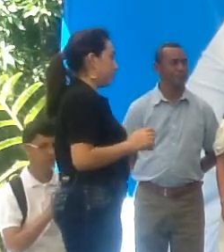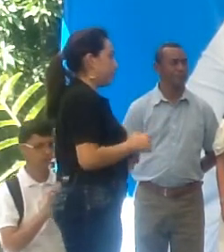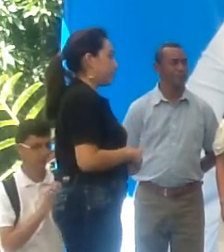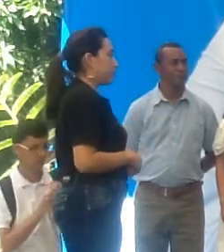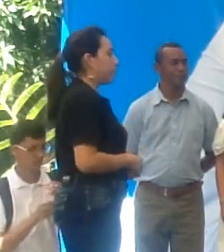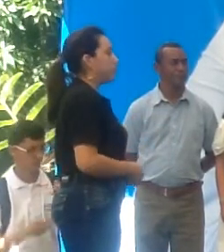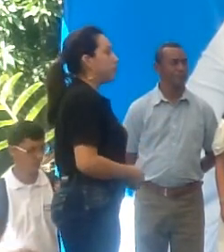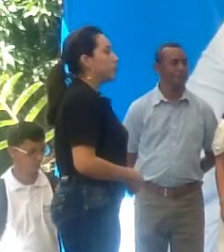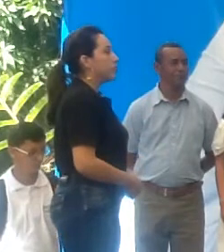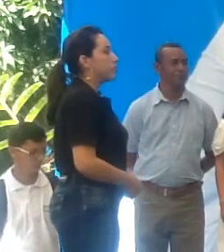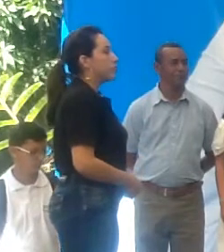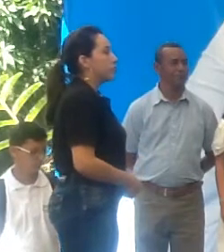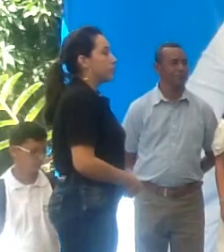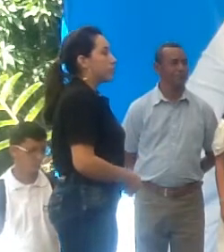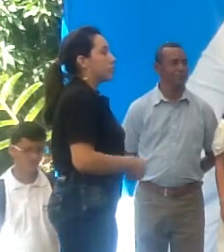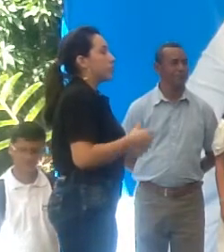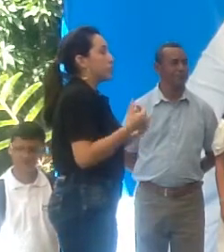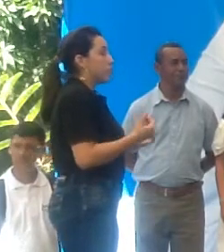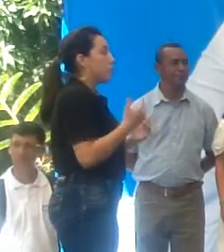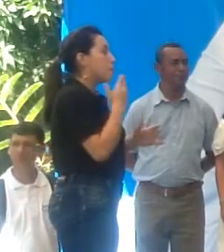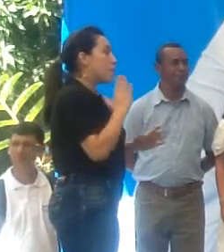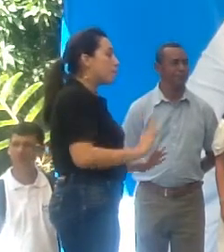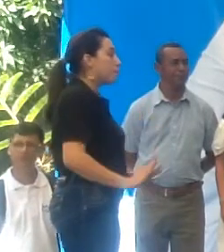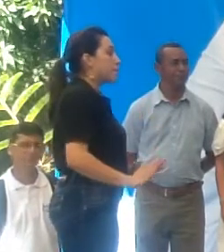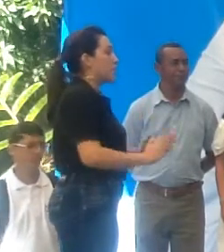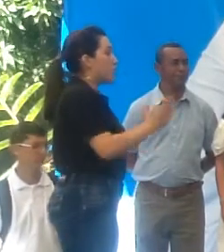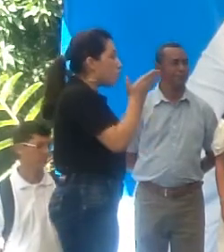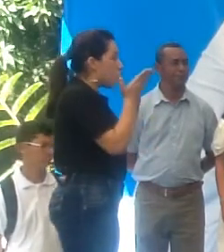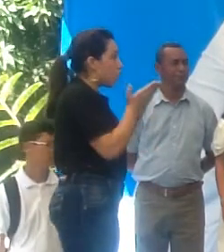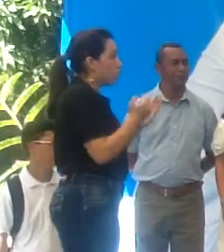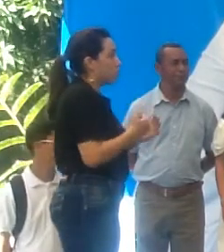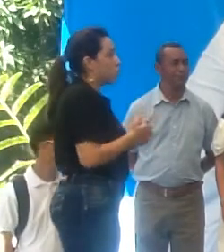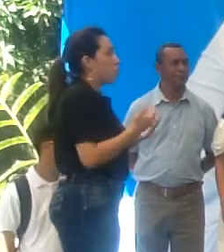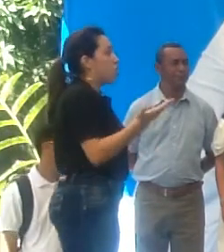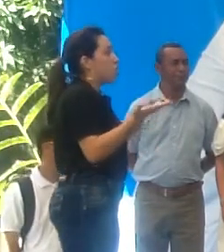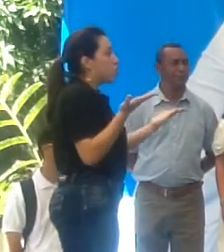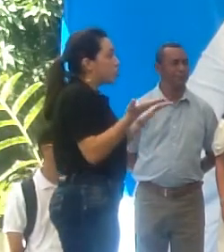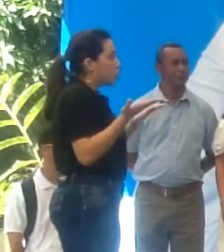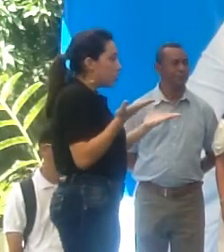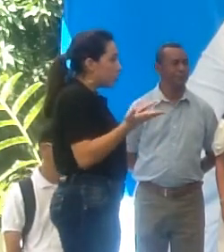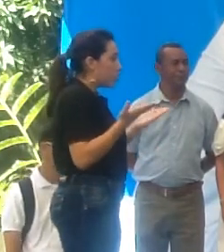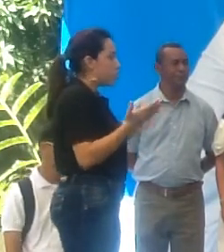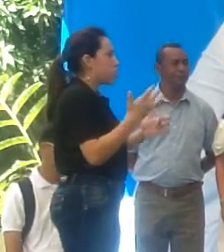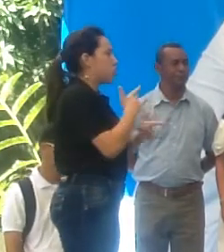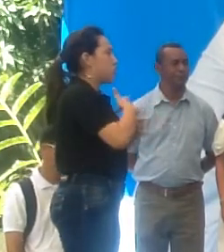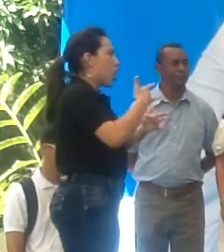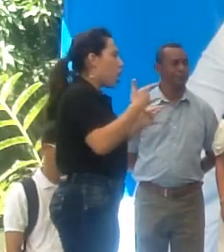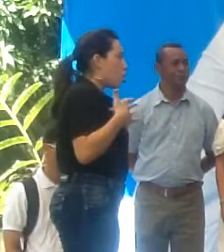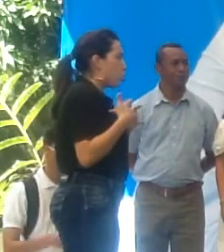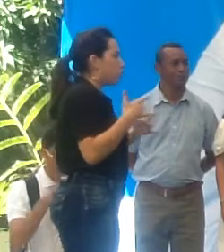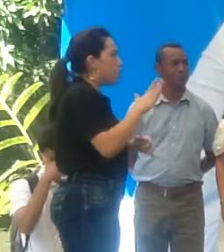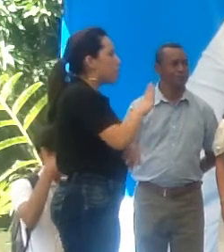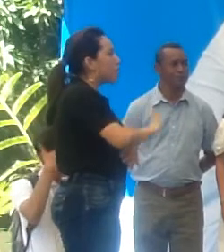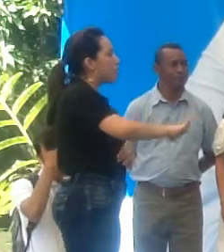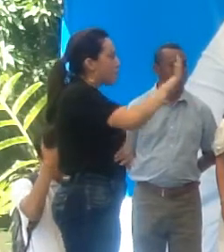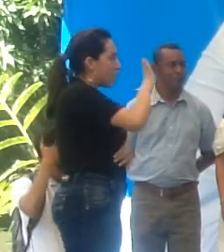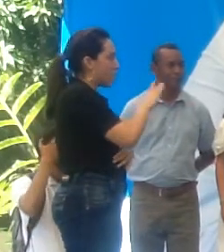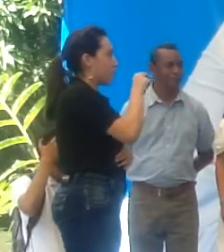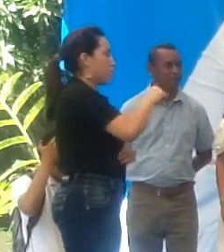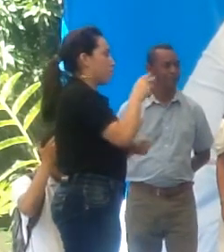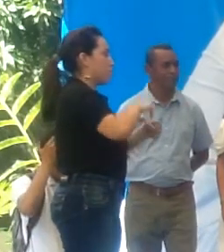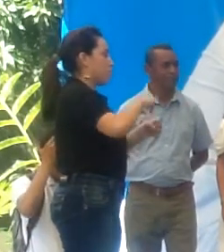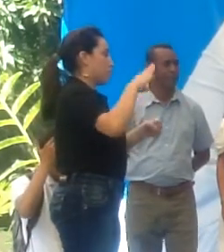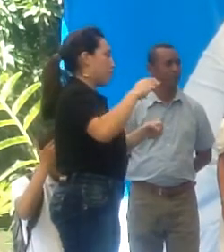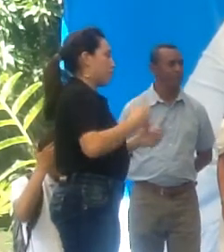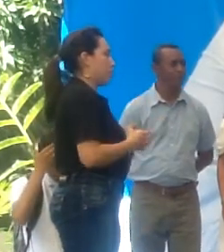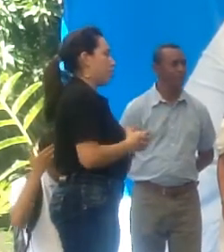tenemos que mejorar todavía los servicios de la salud en el departamento del Magdalena,